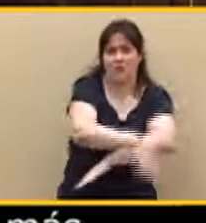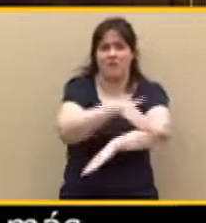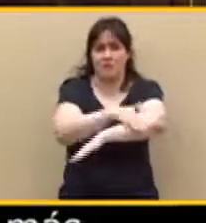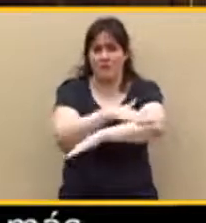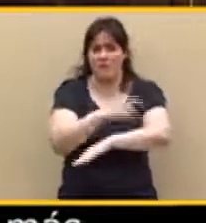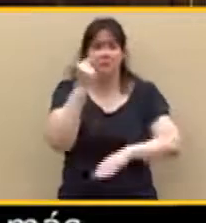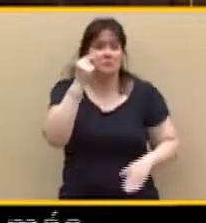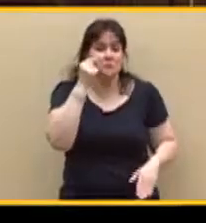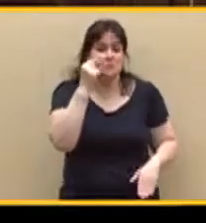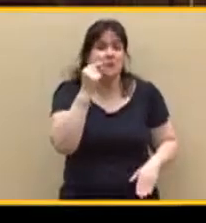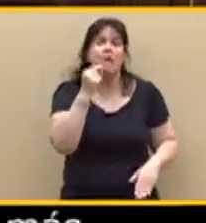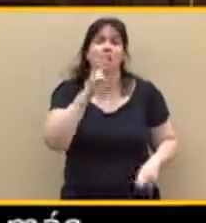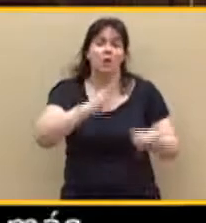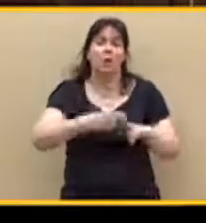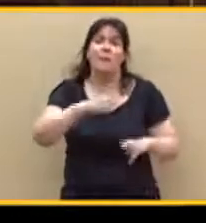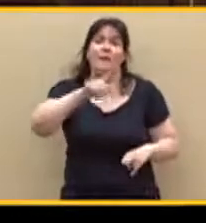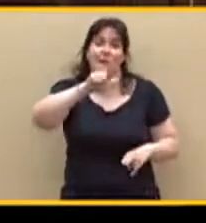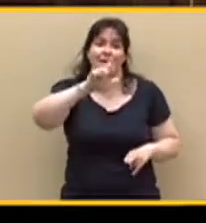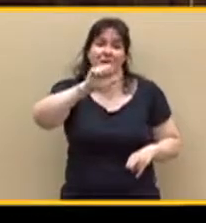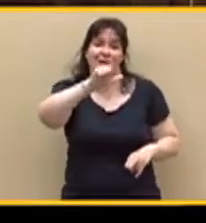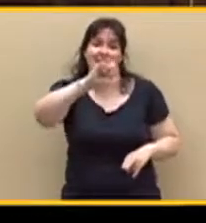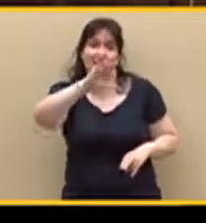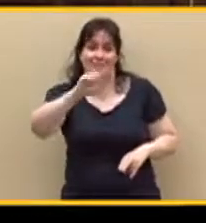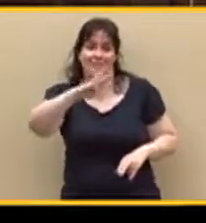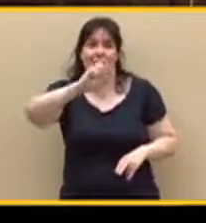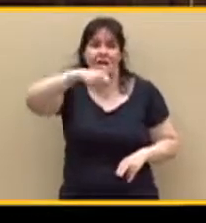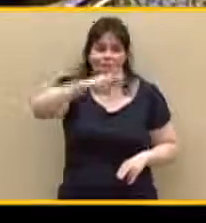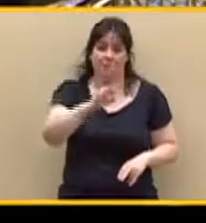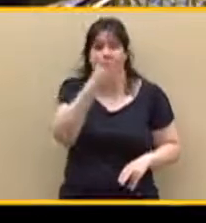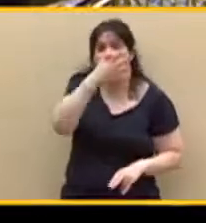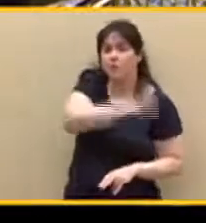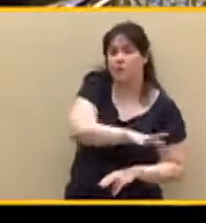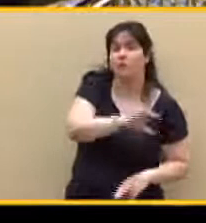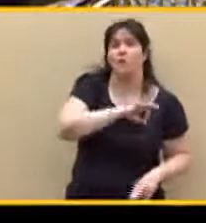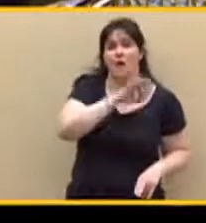Pinto? Bueno, pues Elisa Pinto denunció al compillogui, a Javier López Madrid, el